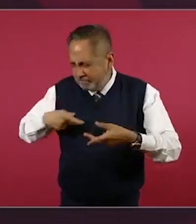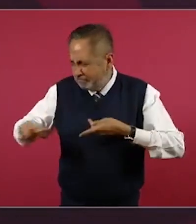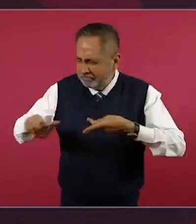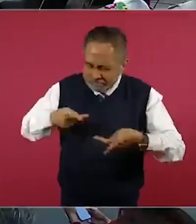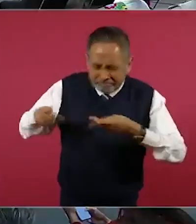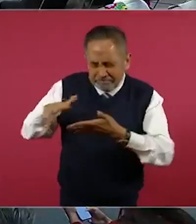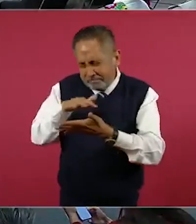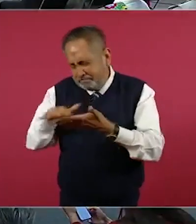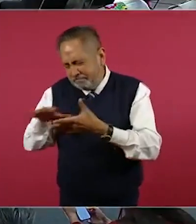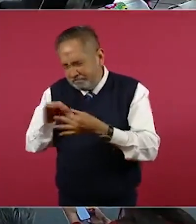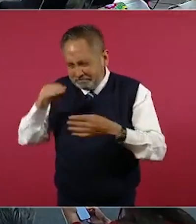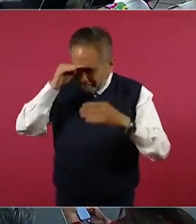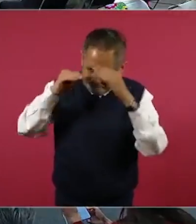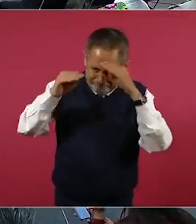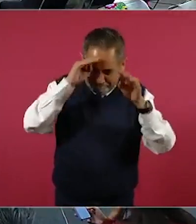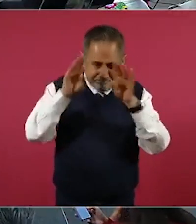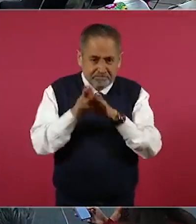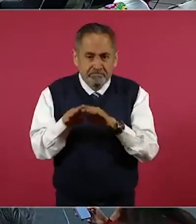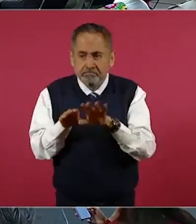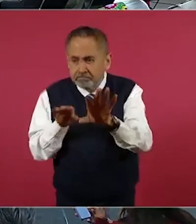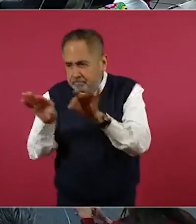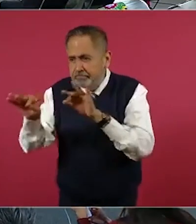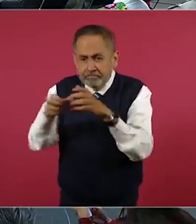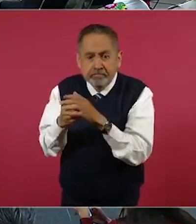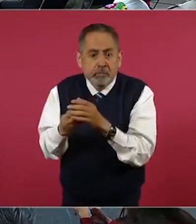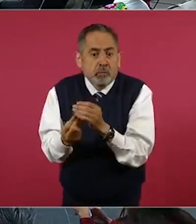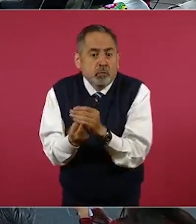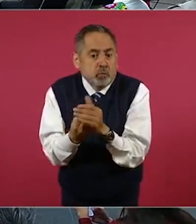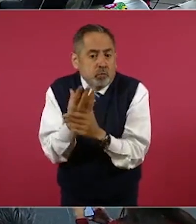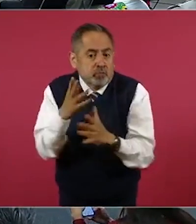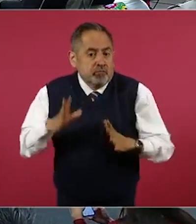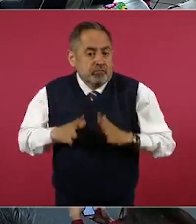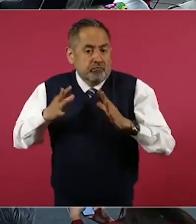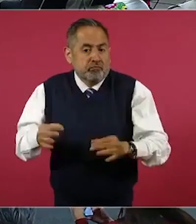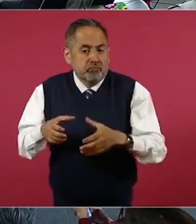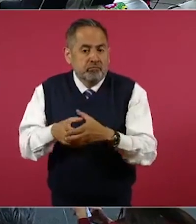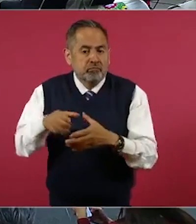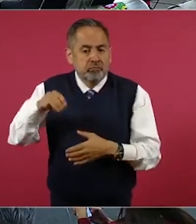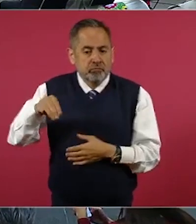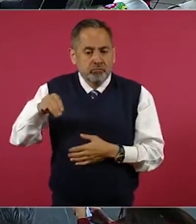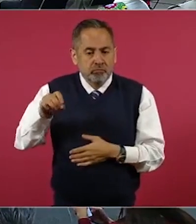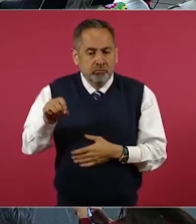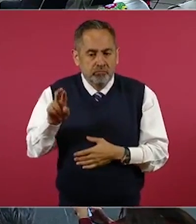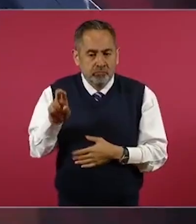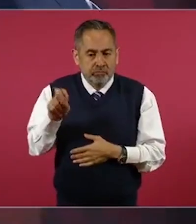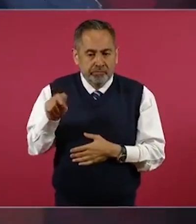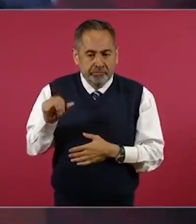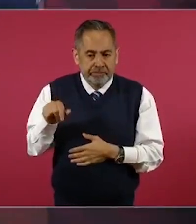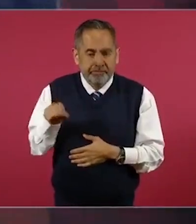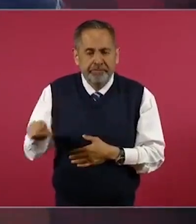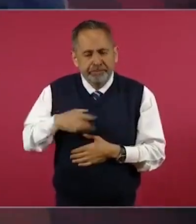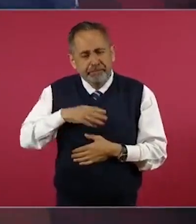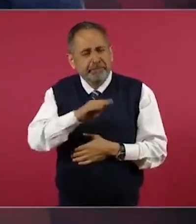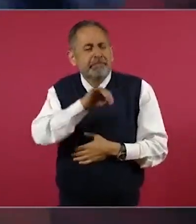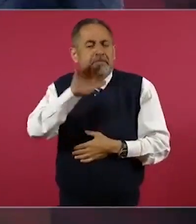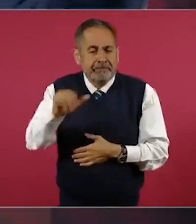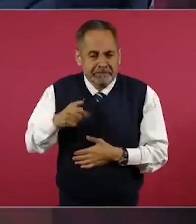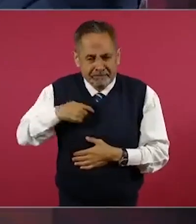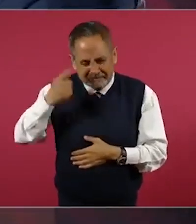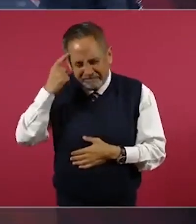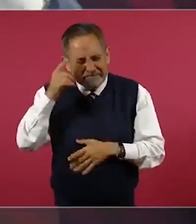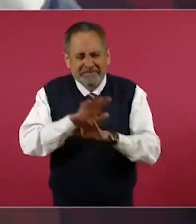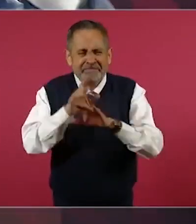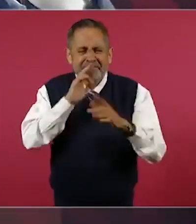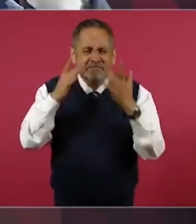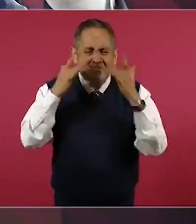estábamos formando morena creando morena y que me iba yo dedicar a eso pero que ya no iba yo a ser candidato a